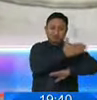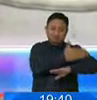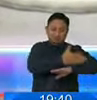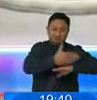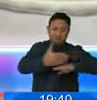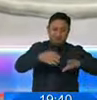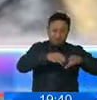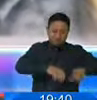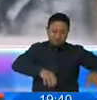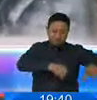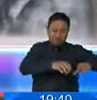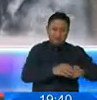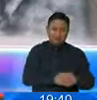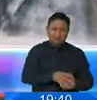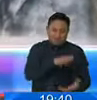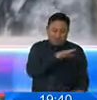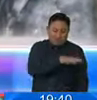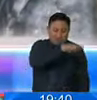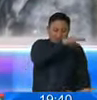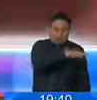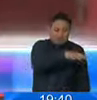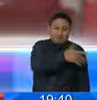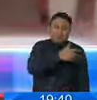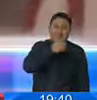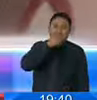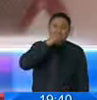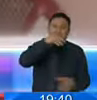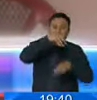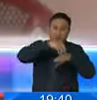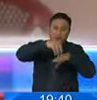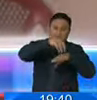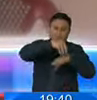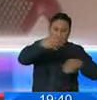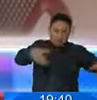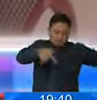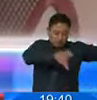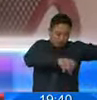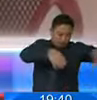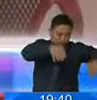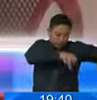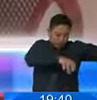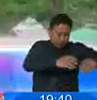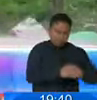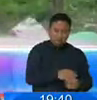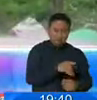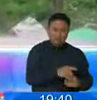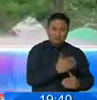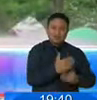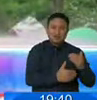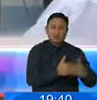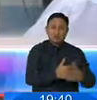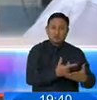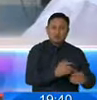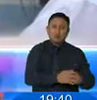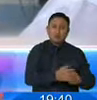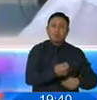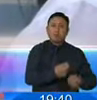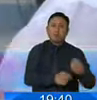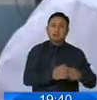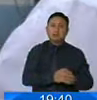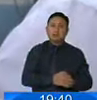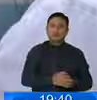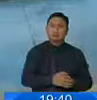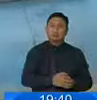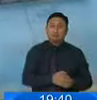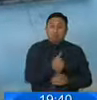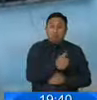la mantienen en conserva con alcohol artesanal, para posteriormente venderlas. El señor, por su